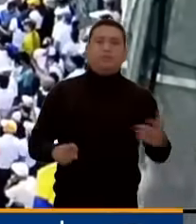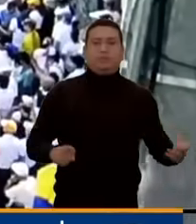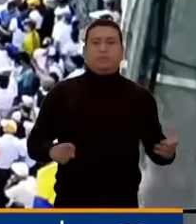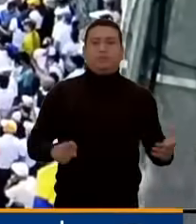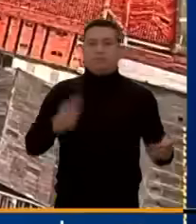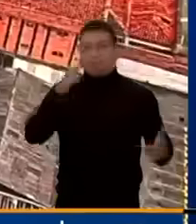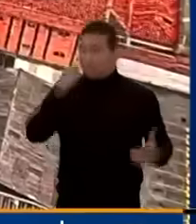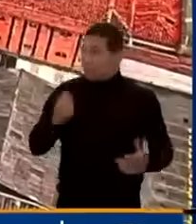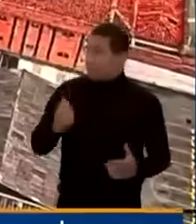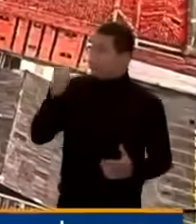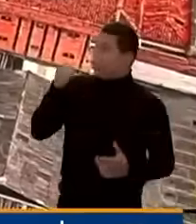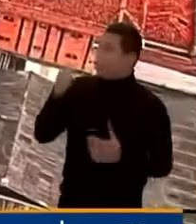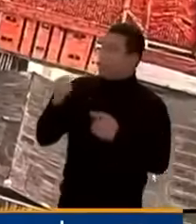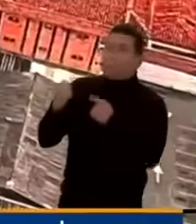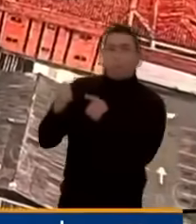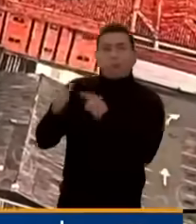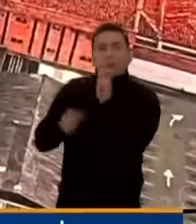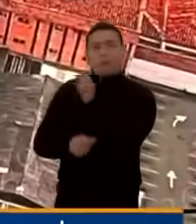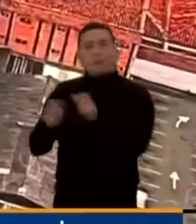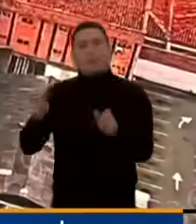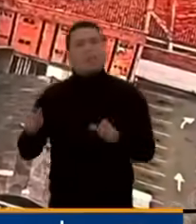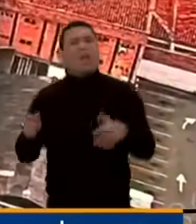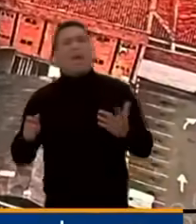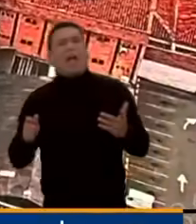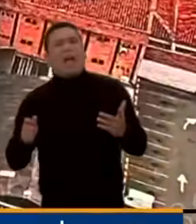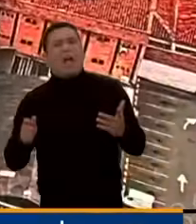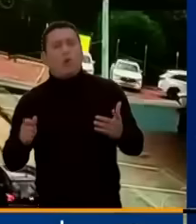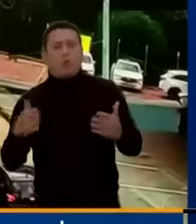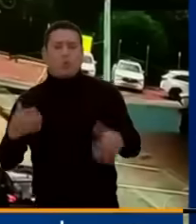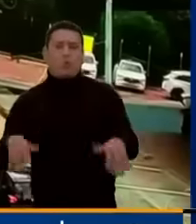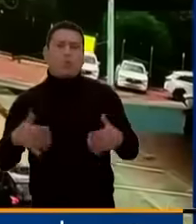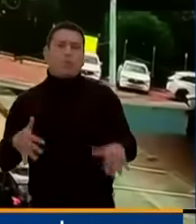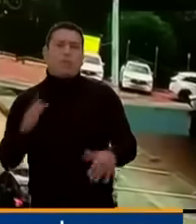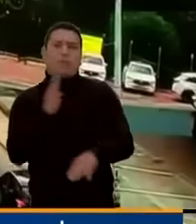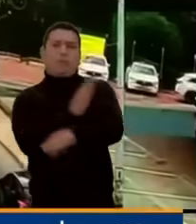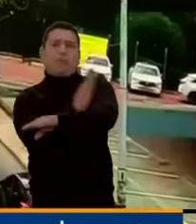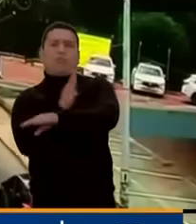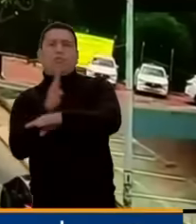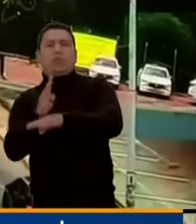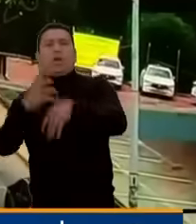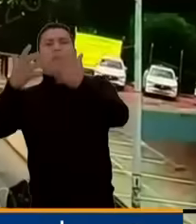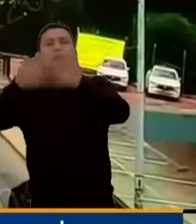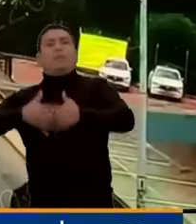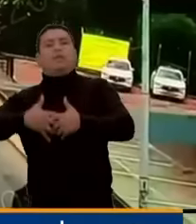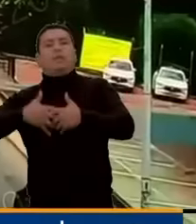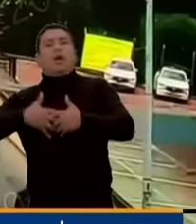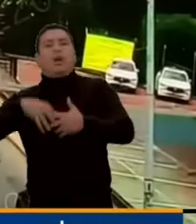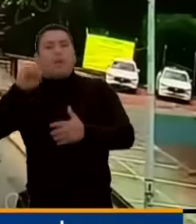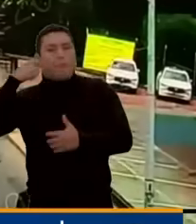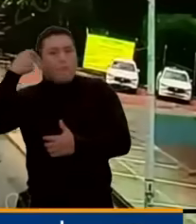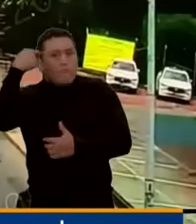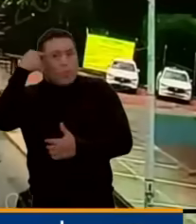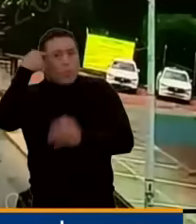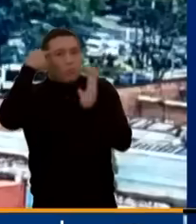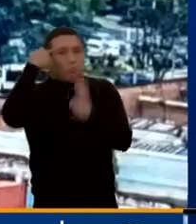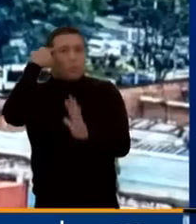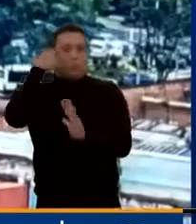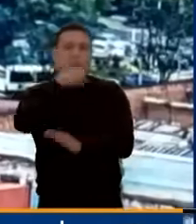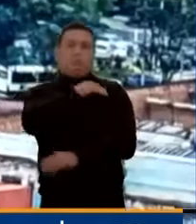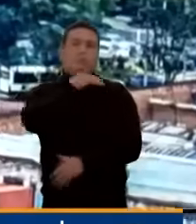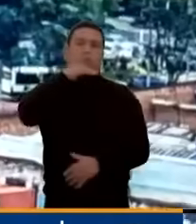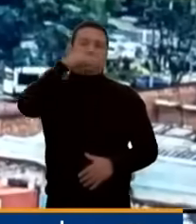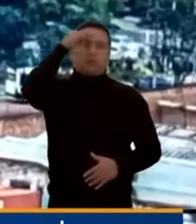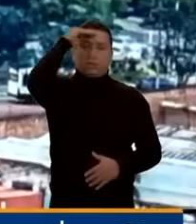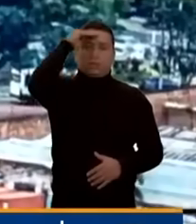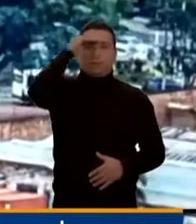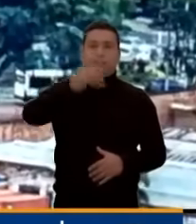siguen personas allí donde se encuentra la Biblioteca de Empresas Públicas de Medellín. Ahorita por aquí no había movilidad. Las mismas autoridades